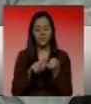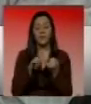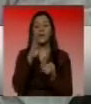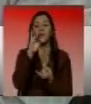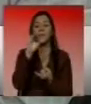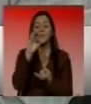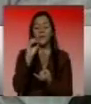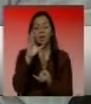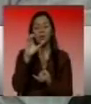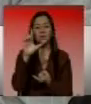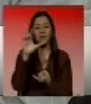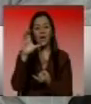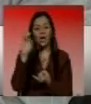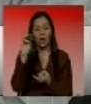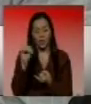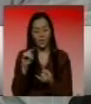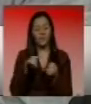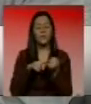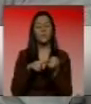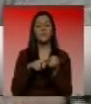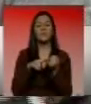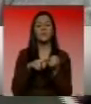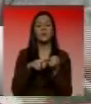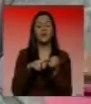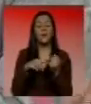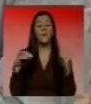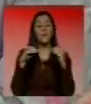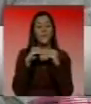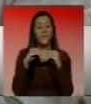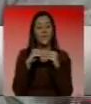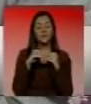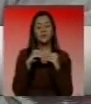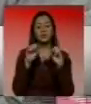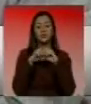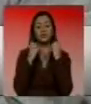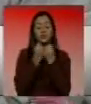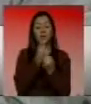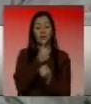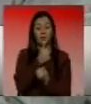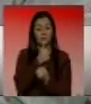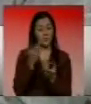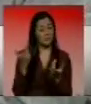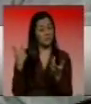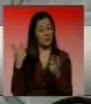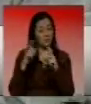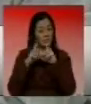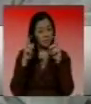entre con compañía limitada y ser sociedad anónima